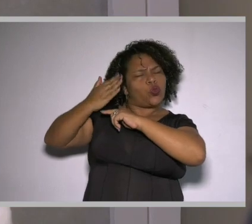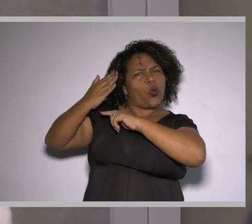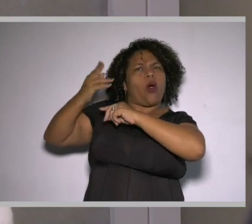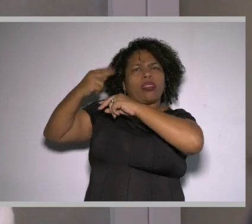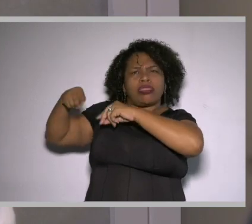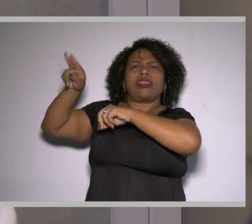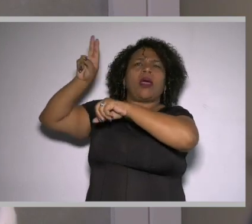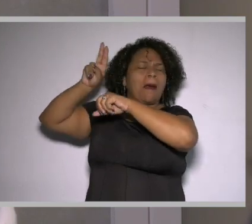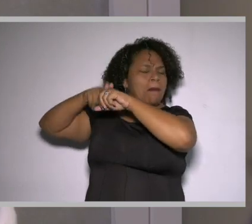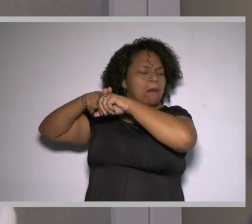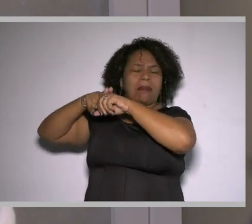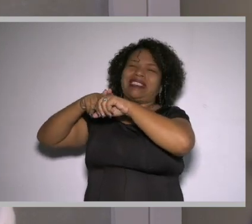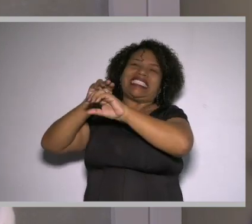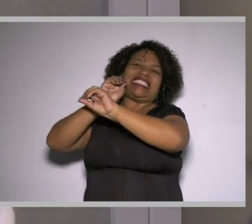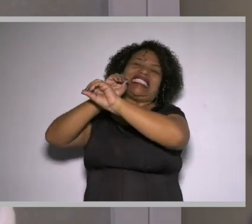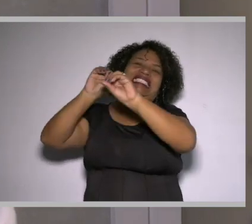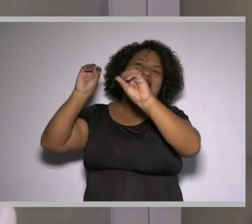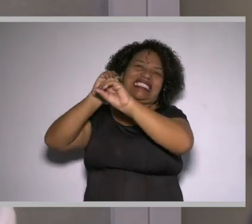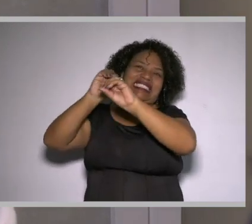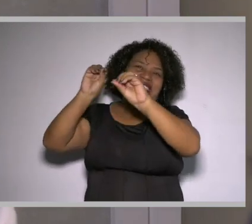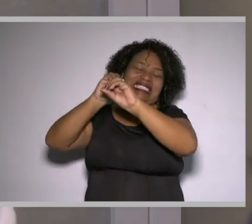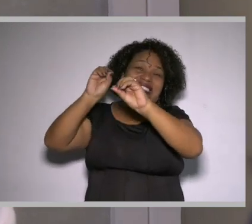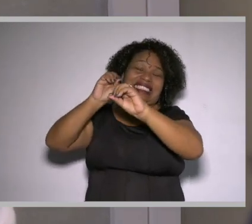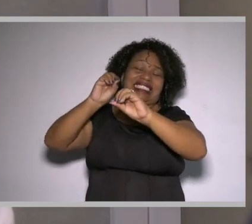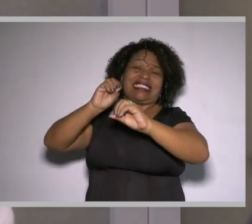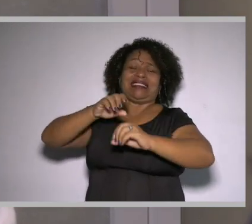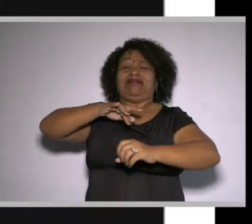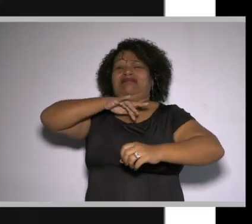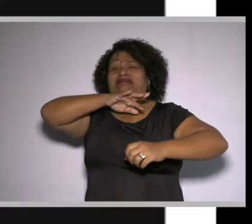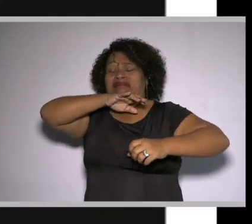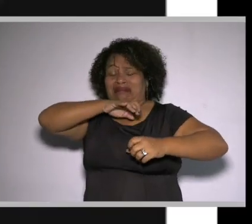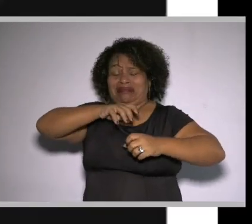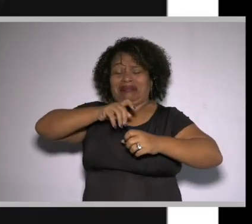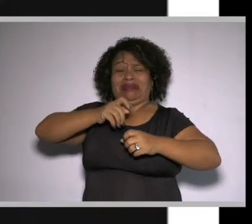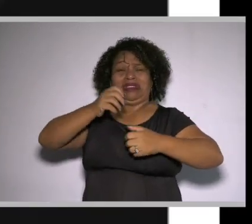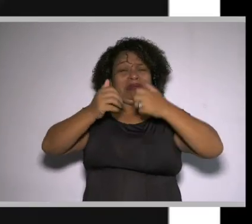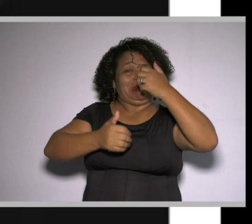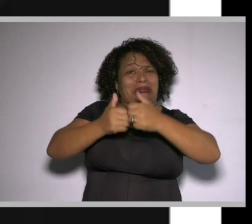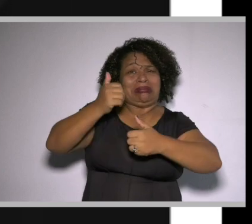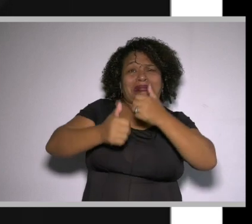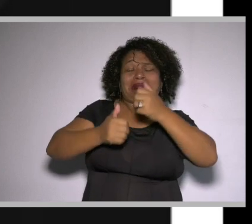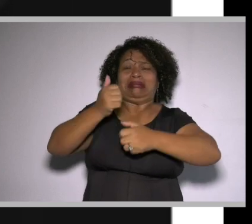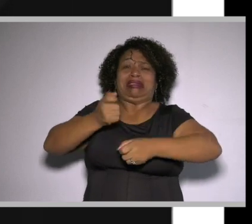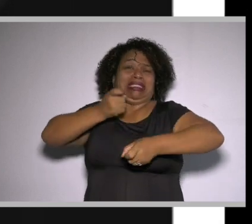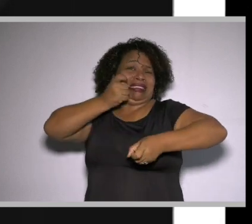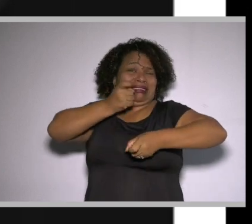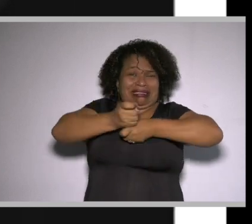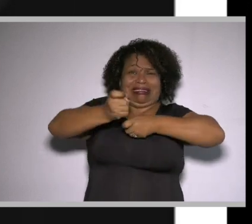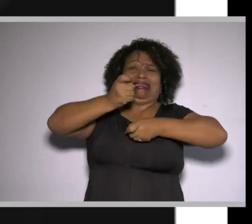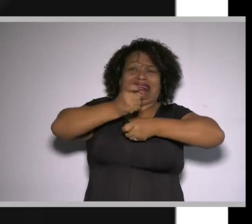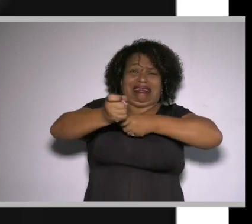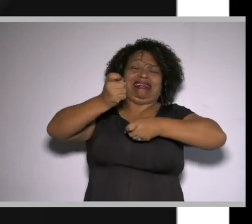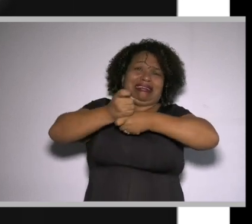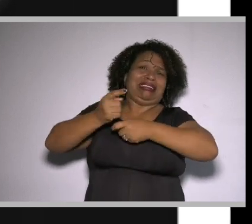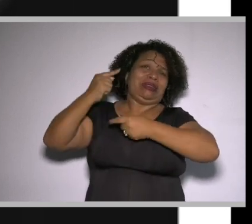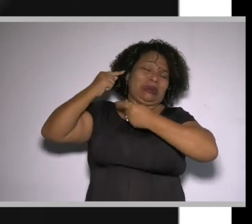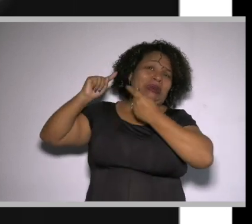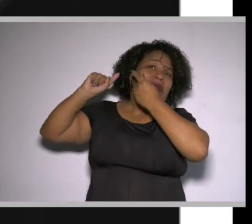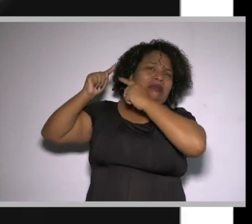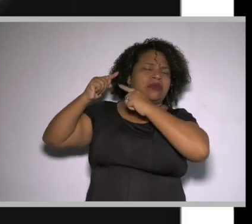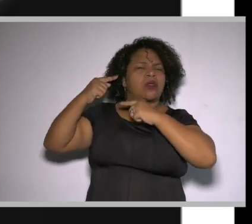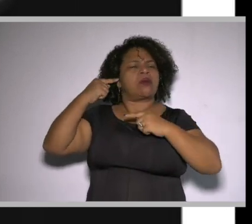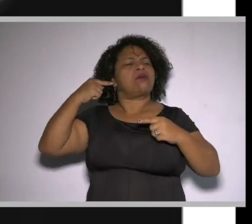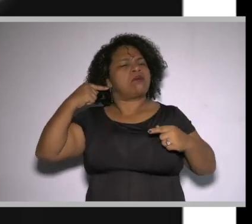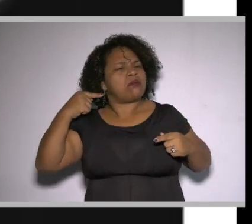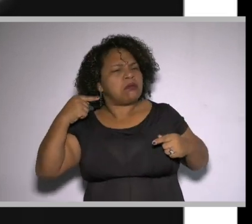lo que nosotros solicitamos estudios de imágenes muy frecuentemente, la placa del cuello, la lateral, una radiografía de cuello lateral, en la cual podemos